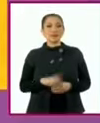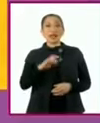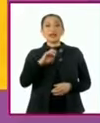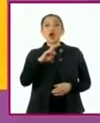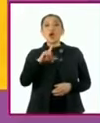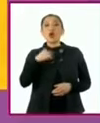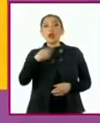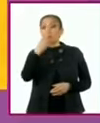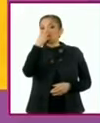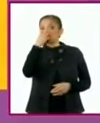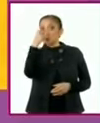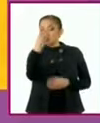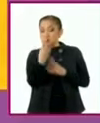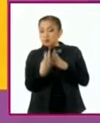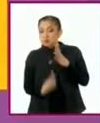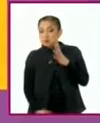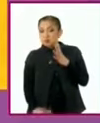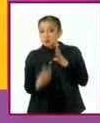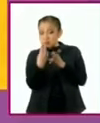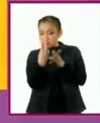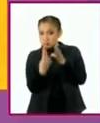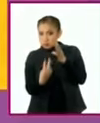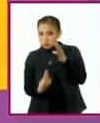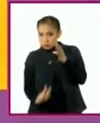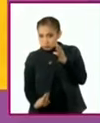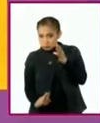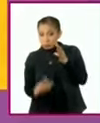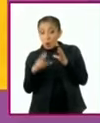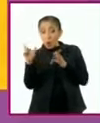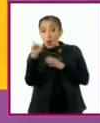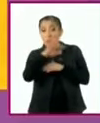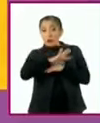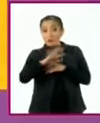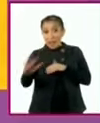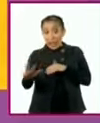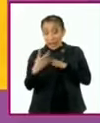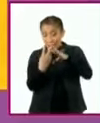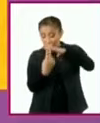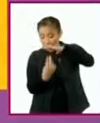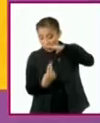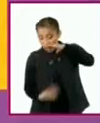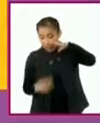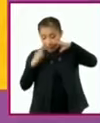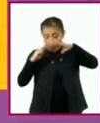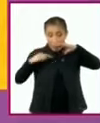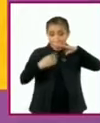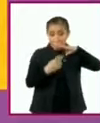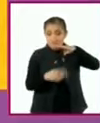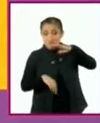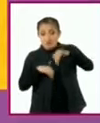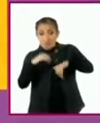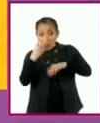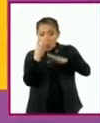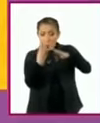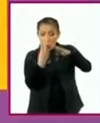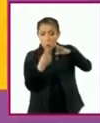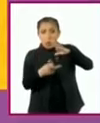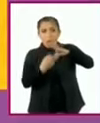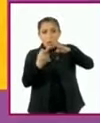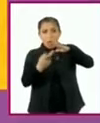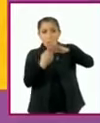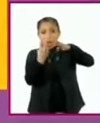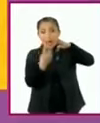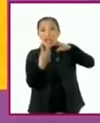Raúl es buzo y realizó una inmersión. Una vez que se encuentra en el nivel del mar, desciende de manera